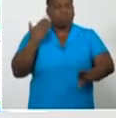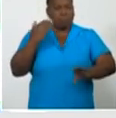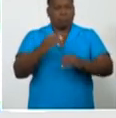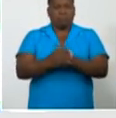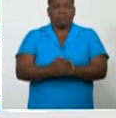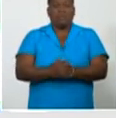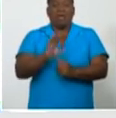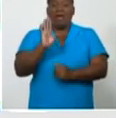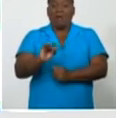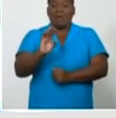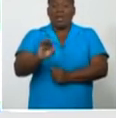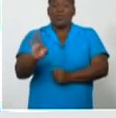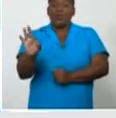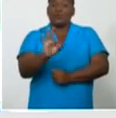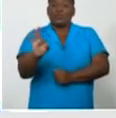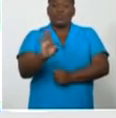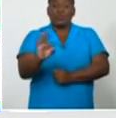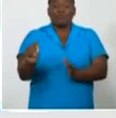de